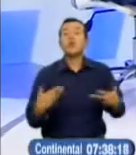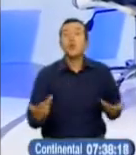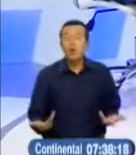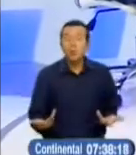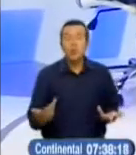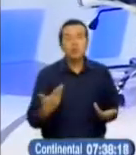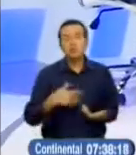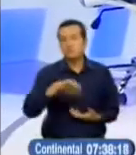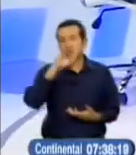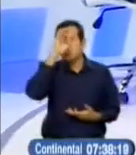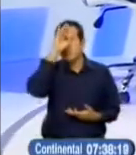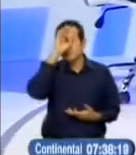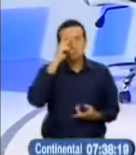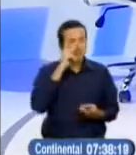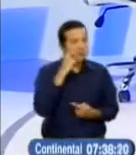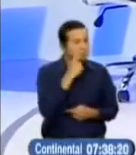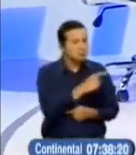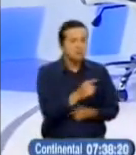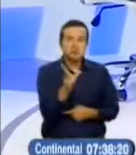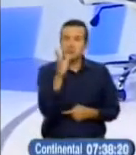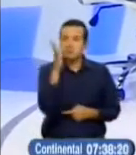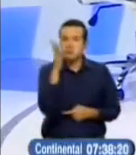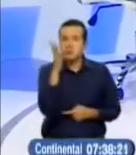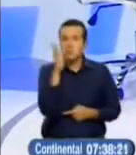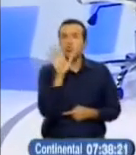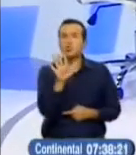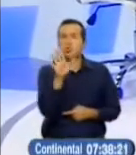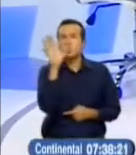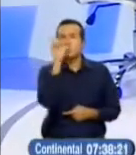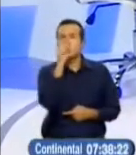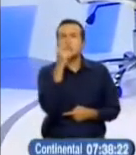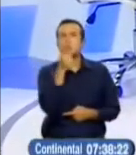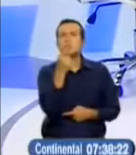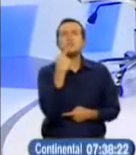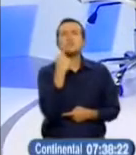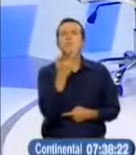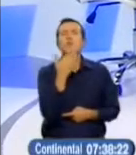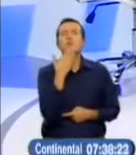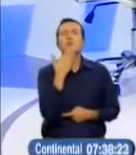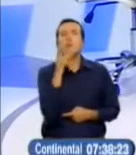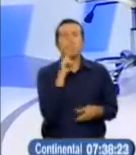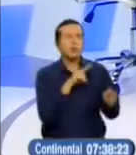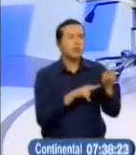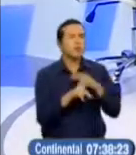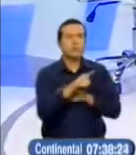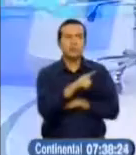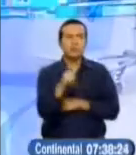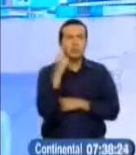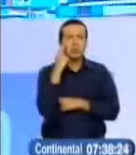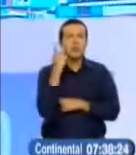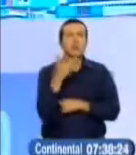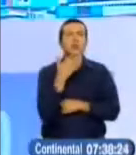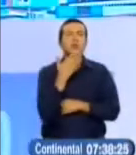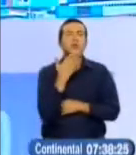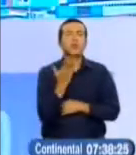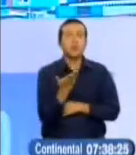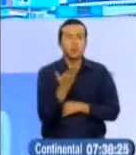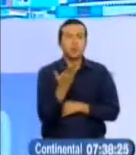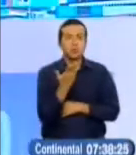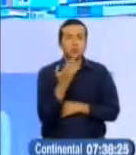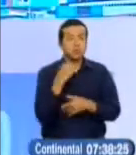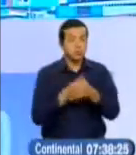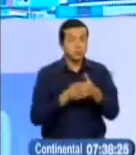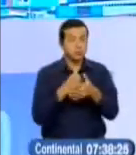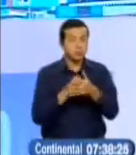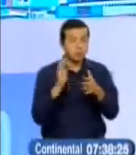modelo de gestión no se ve nada cuál es el análisis y la evaluación que hace el sector rural y de reto